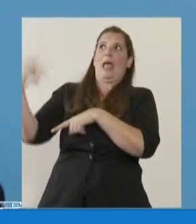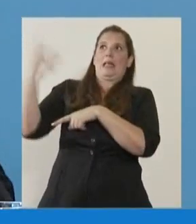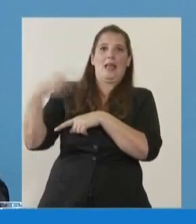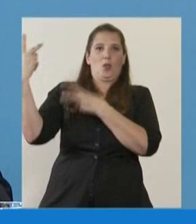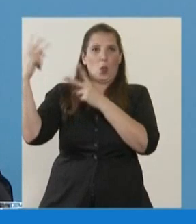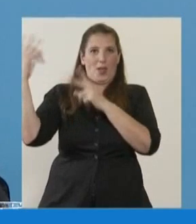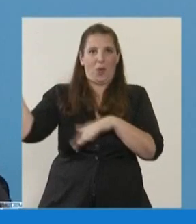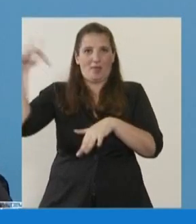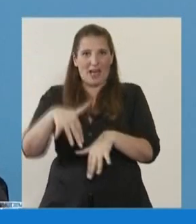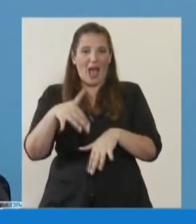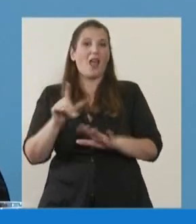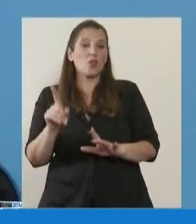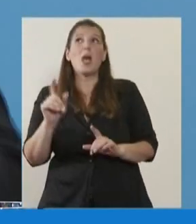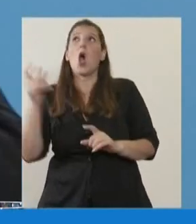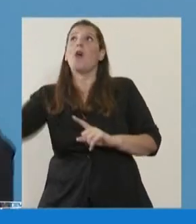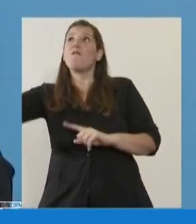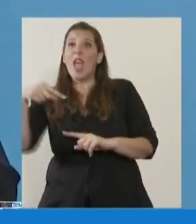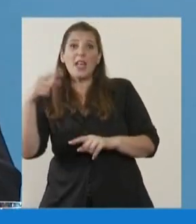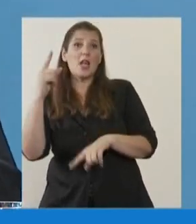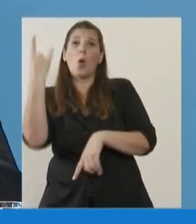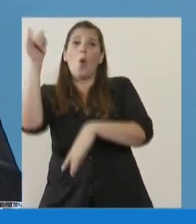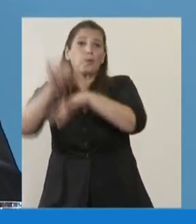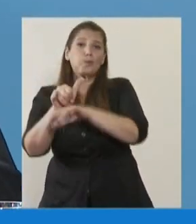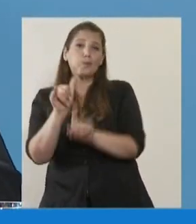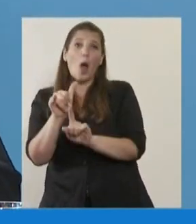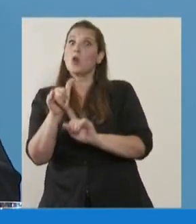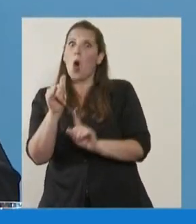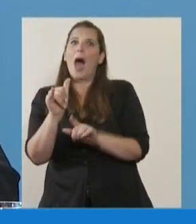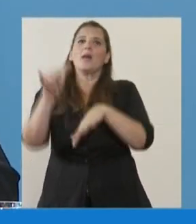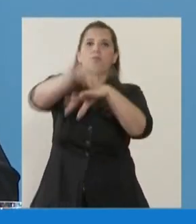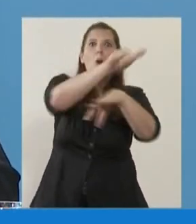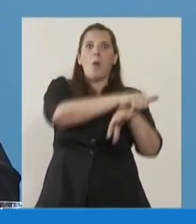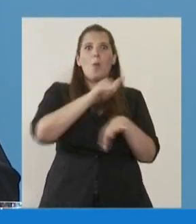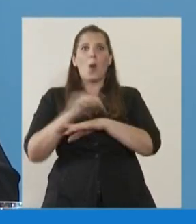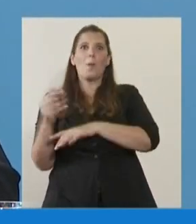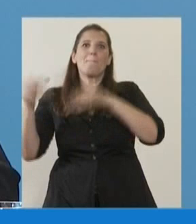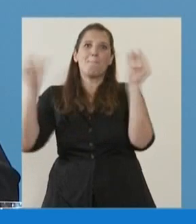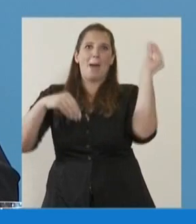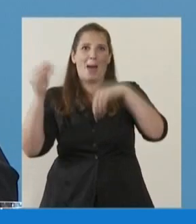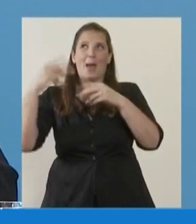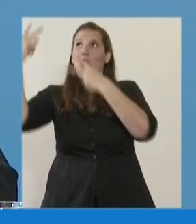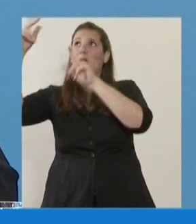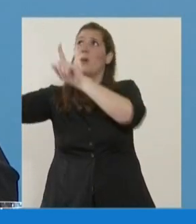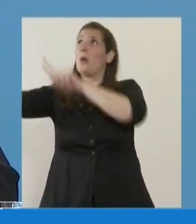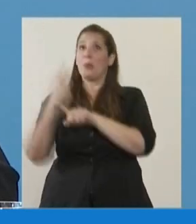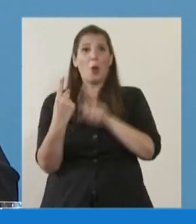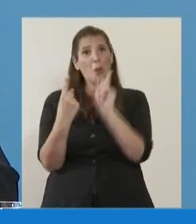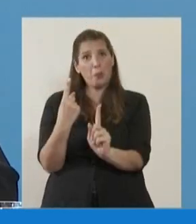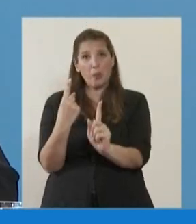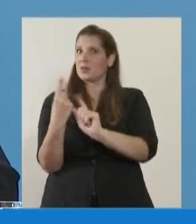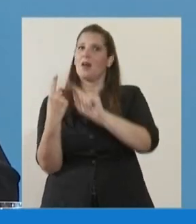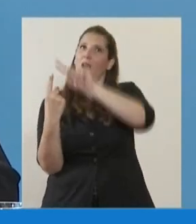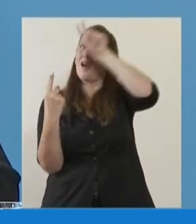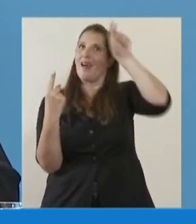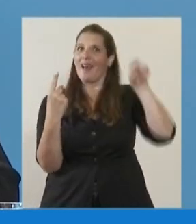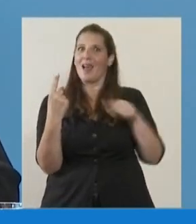consumidores del tráfico doméstico a través de las conexiones que se generan en el aeroparque Jorge Newbery. Así que creemos